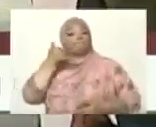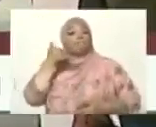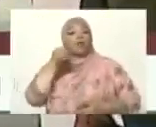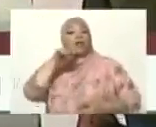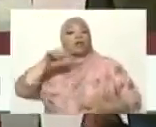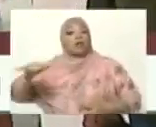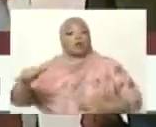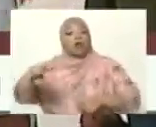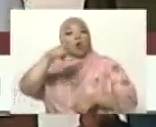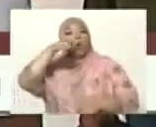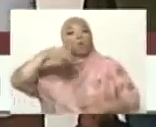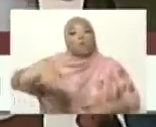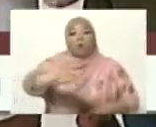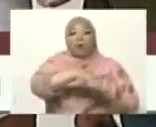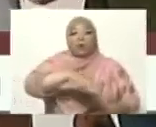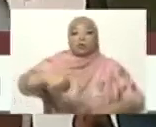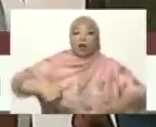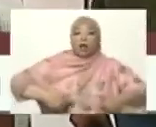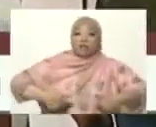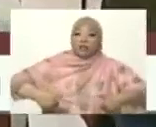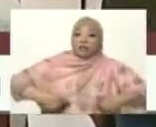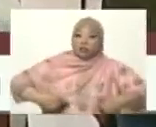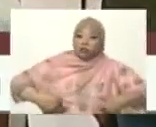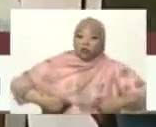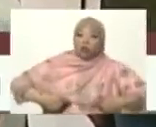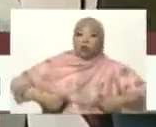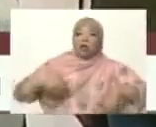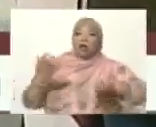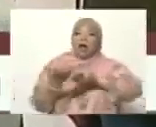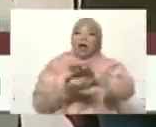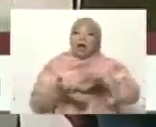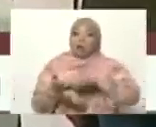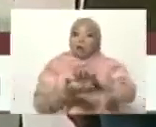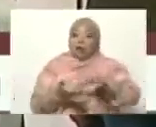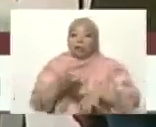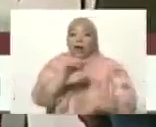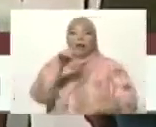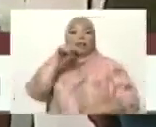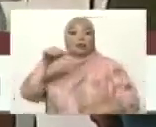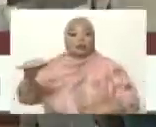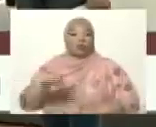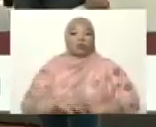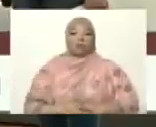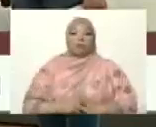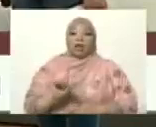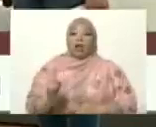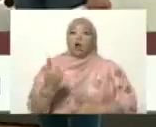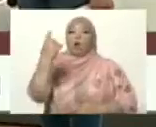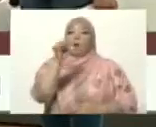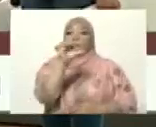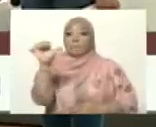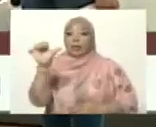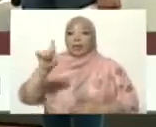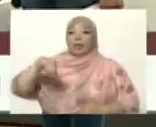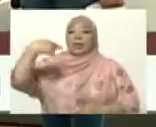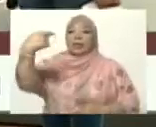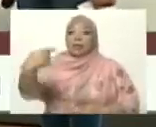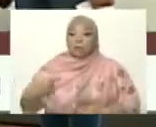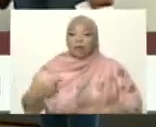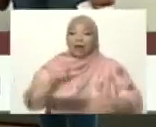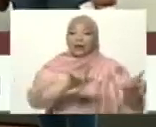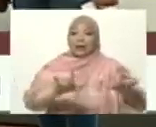a la población. Y de este 1x10, apenas un mes después, ya estamos desplegados en el territorio nacional con las